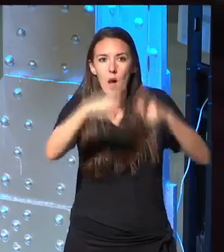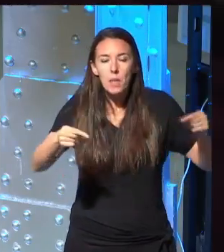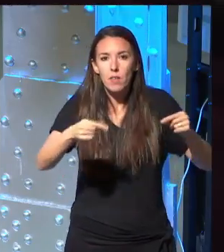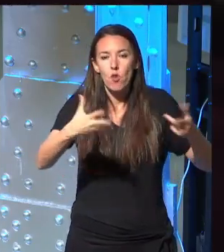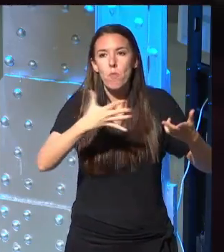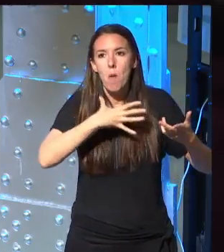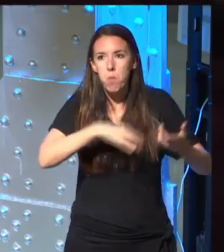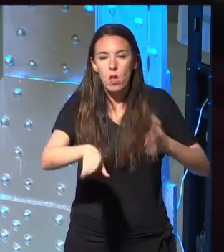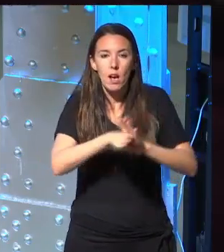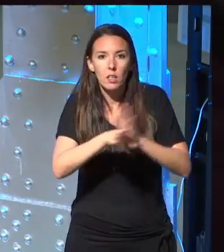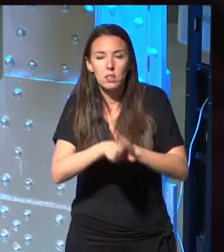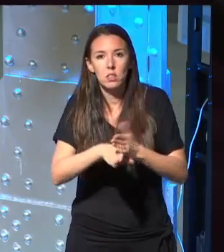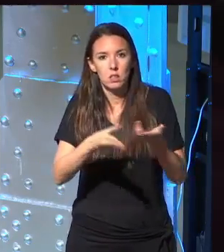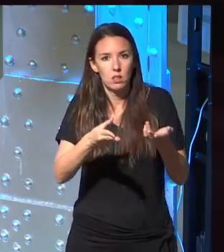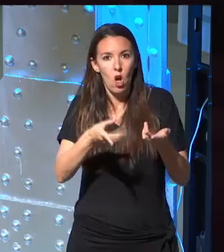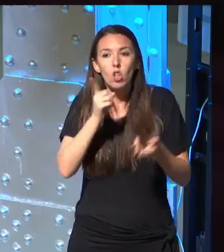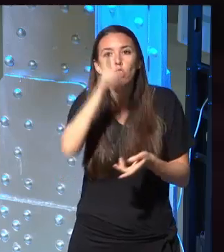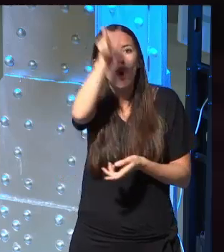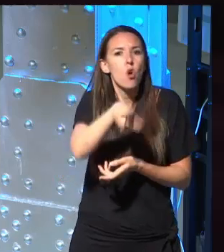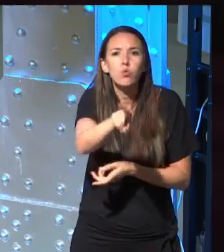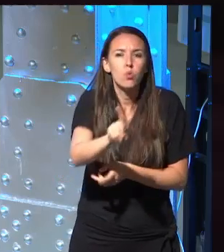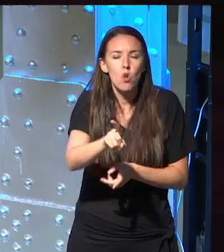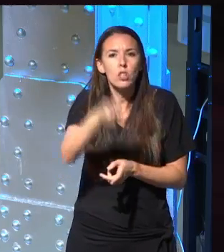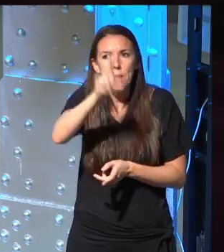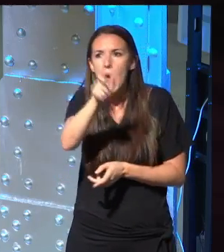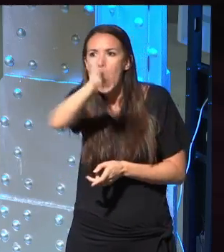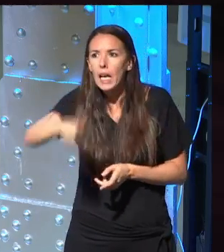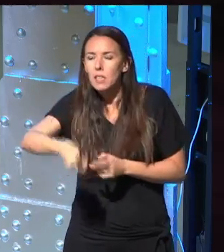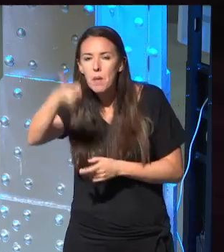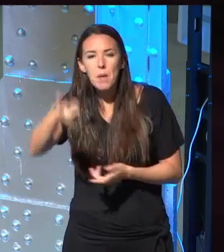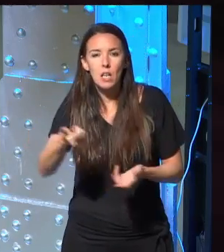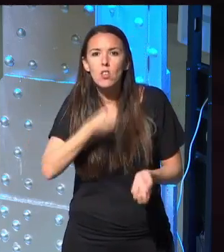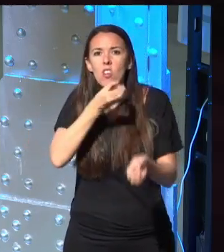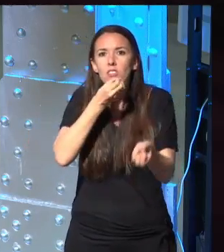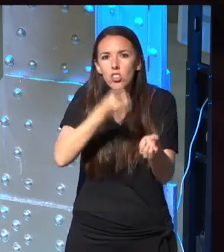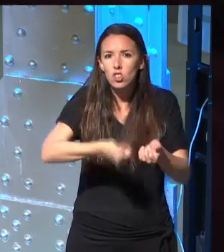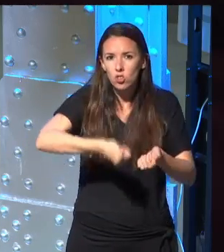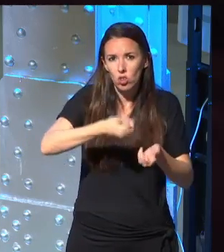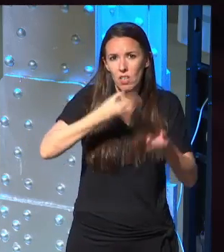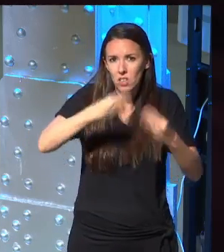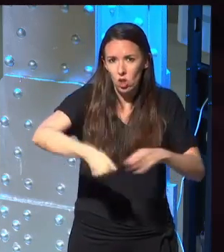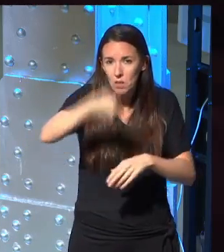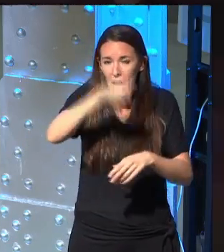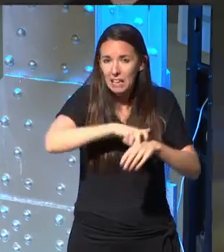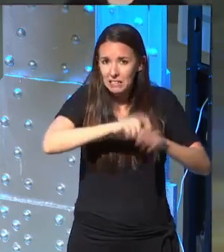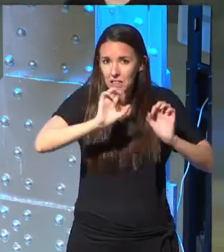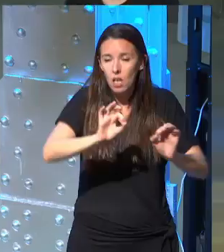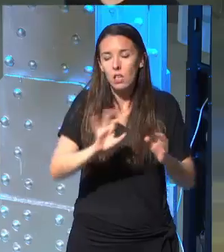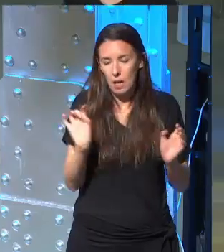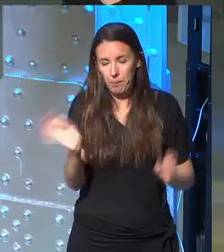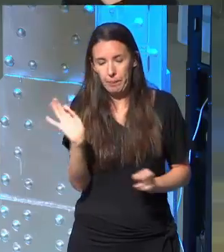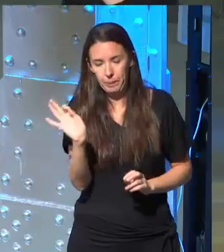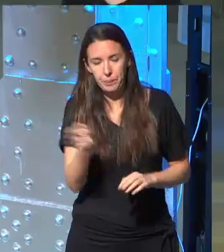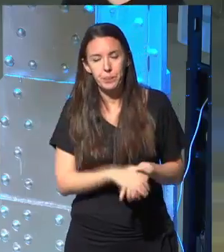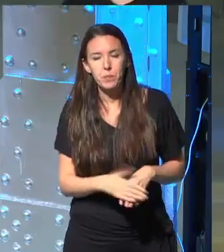puedas seguir. Ah, o no solo tú, sino otra gente que esté interesada en... Ah, o sea, contar más historias en este formato. Tipo, así. Sí, no, claro. A ver, es